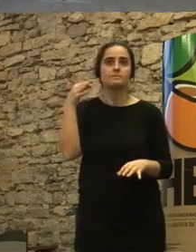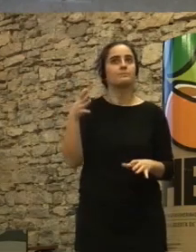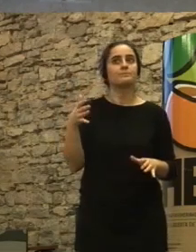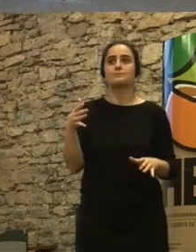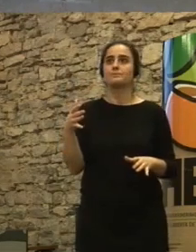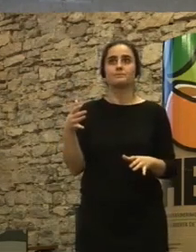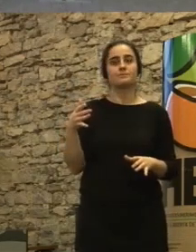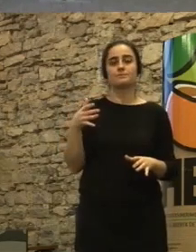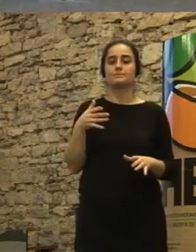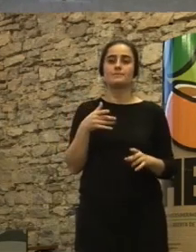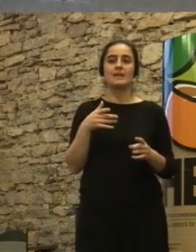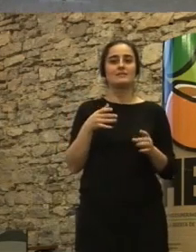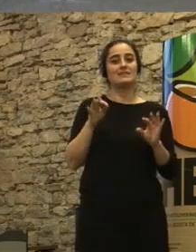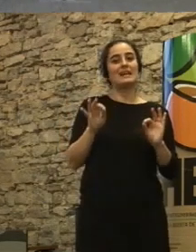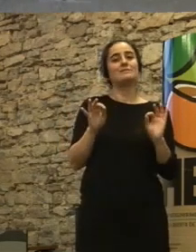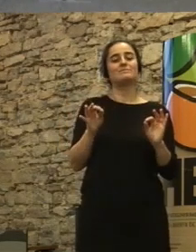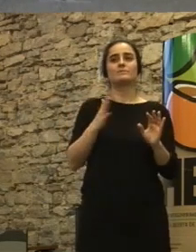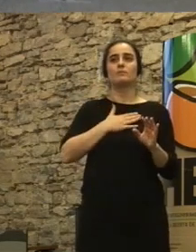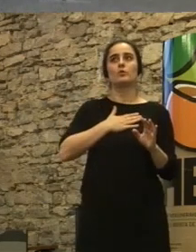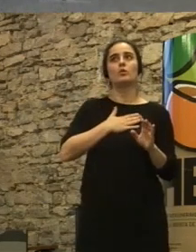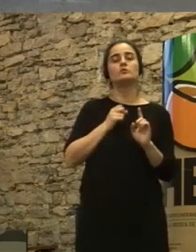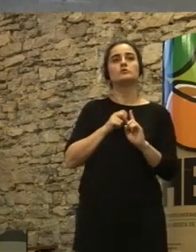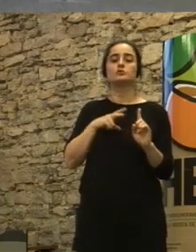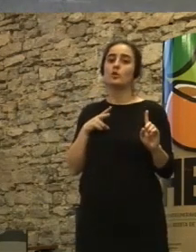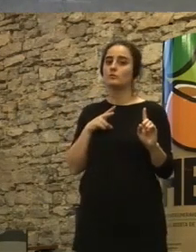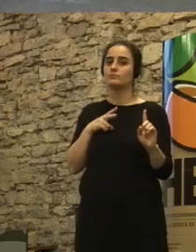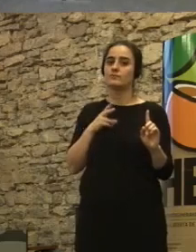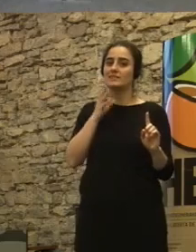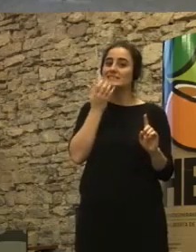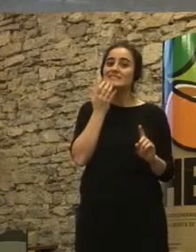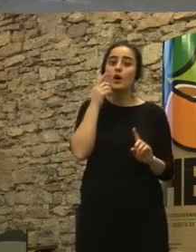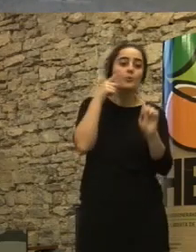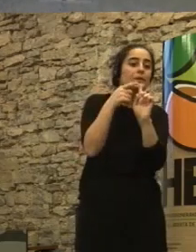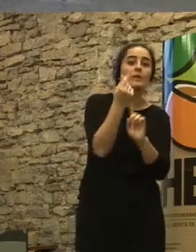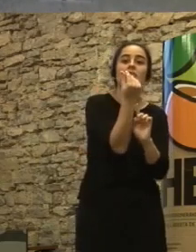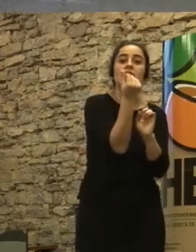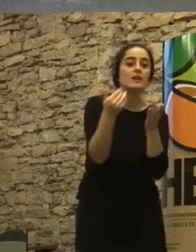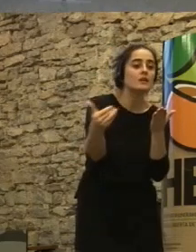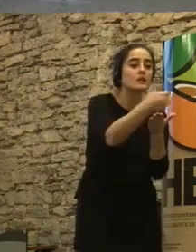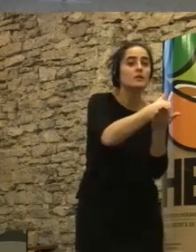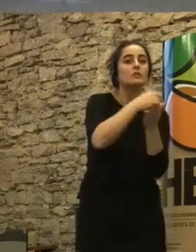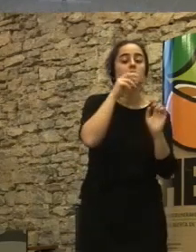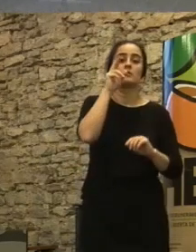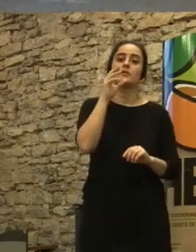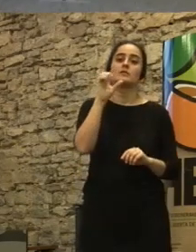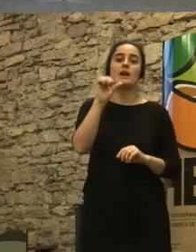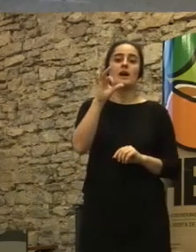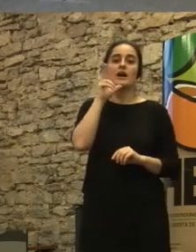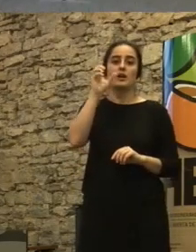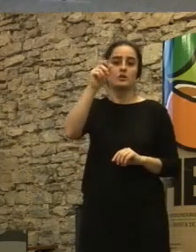un, en este sentido, o sea, como donde el dinero es el fin, no es una shock fellow. No puede